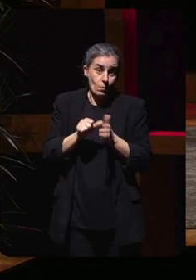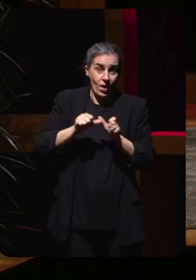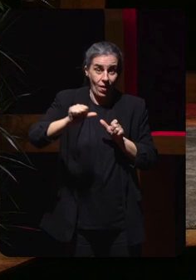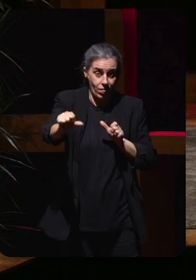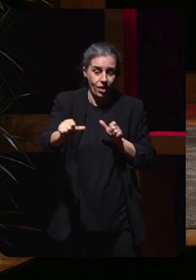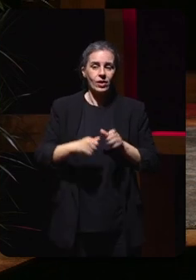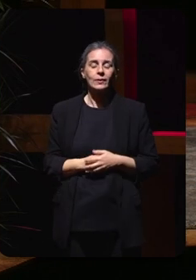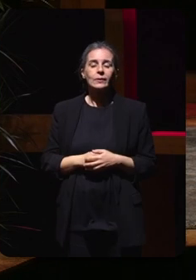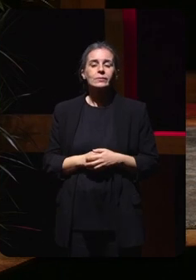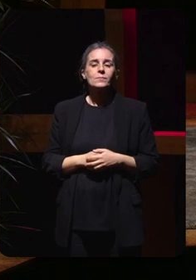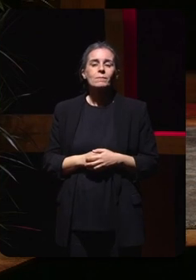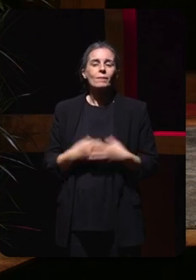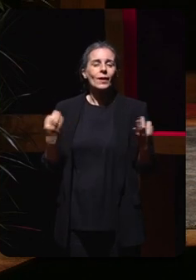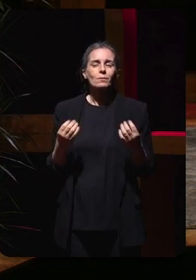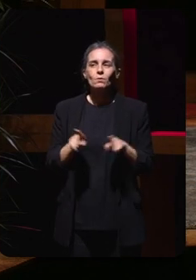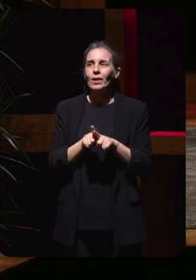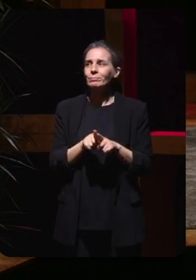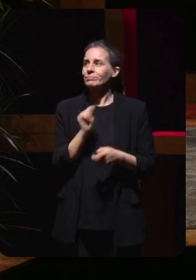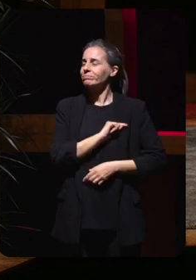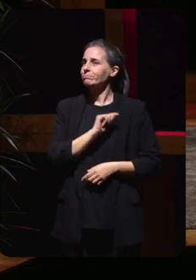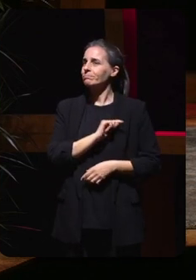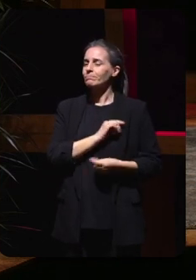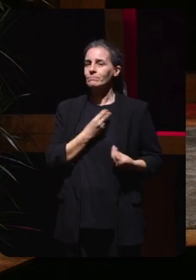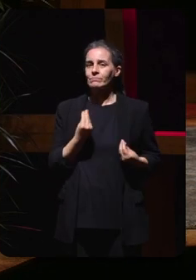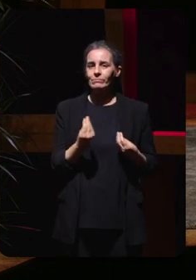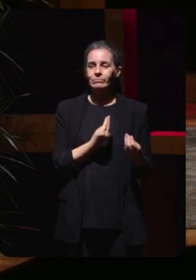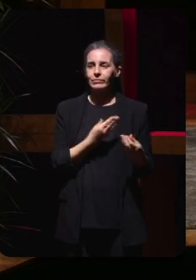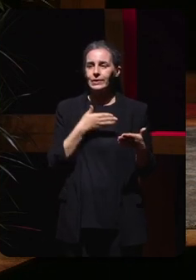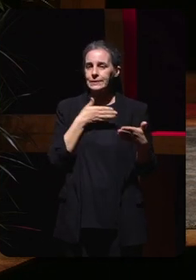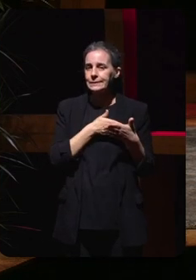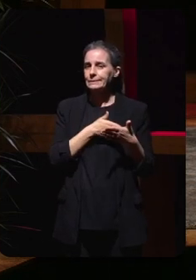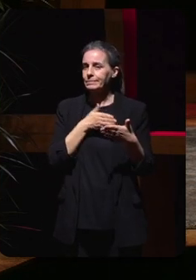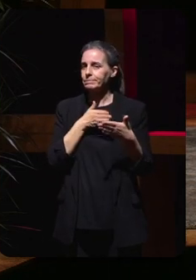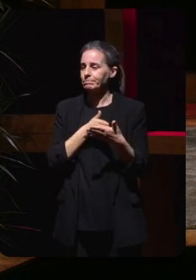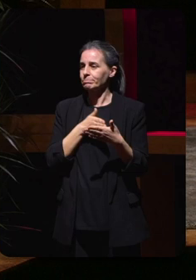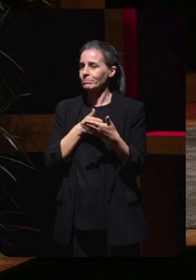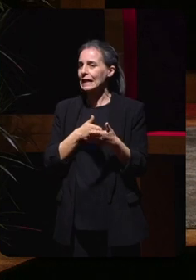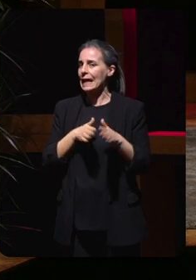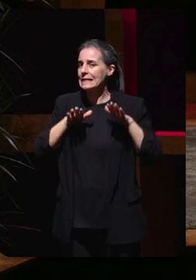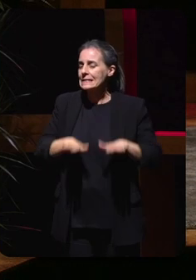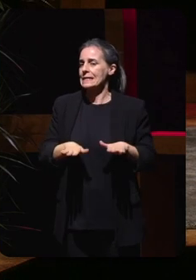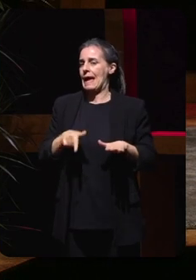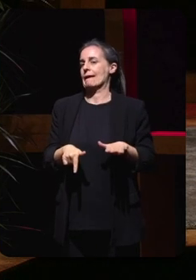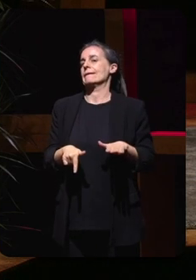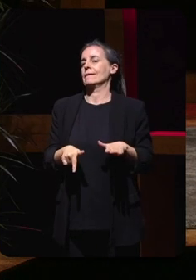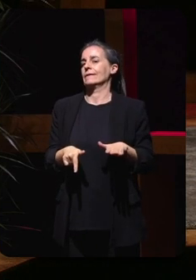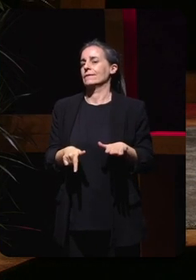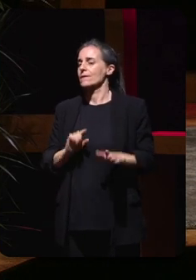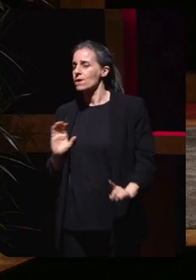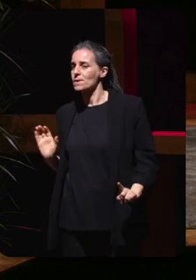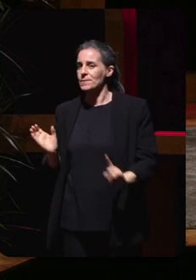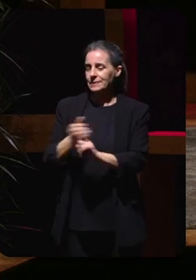tenías siempre esa sensación de la dificultad de estar ahí donde querías estar, o sea,